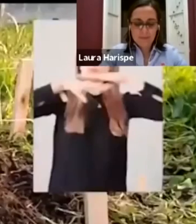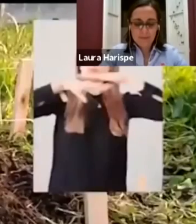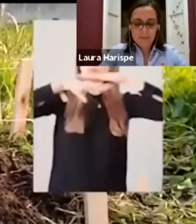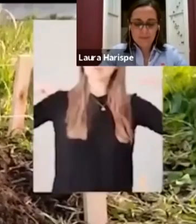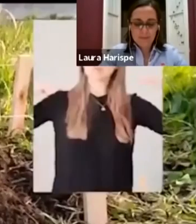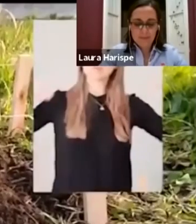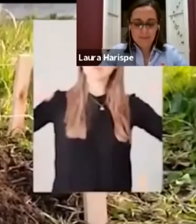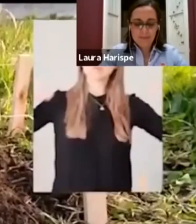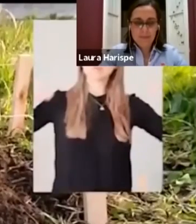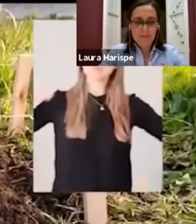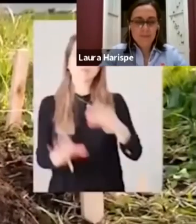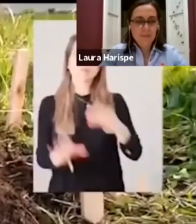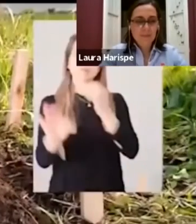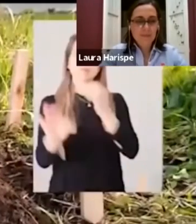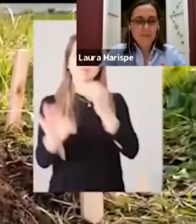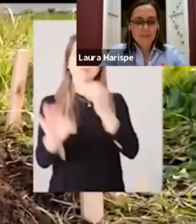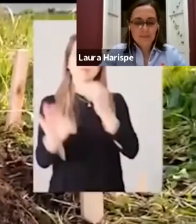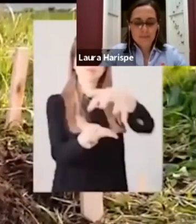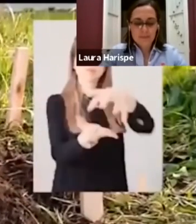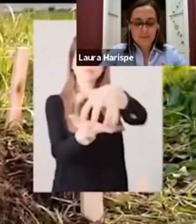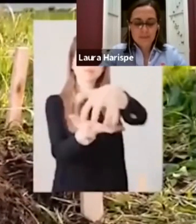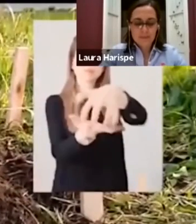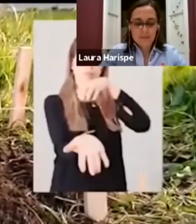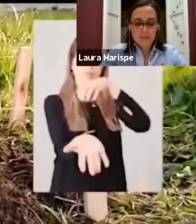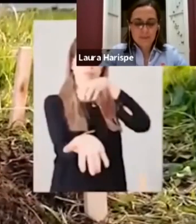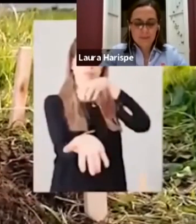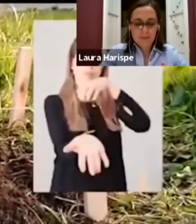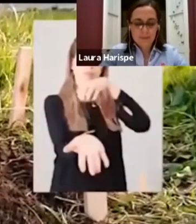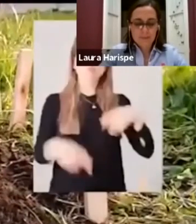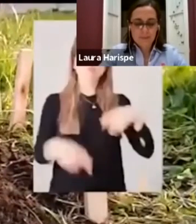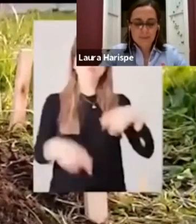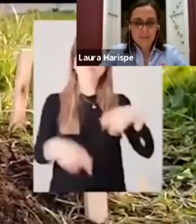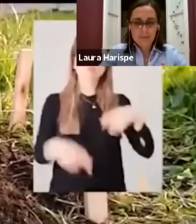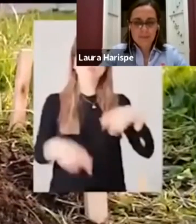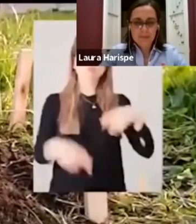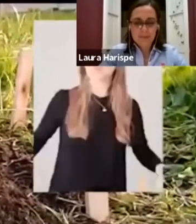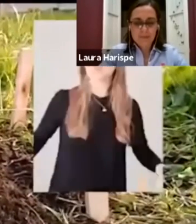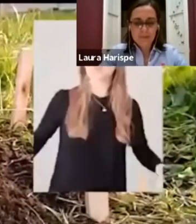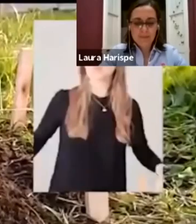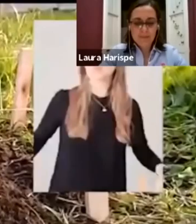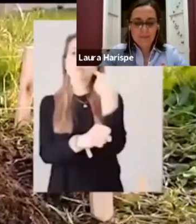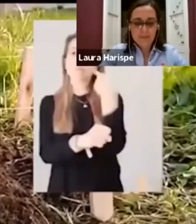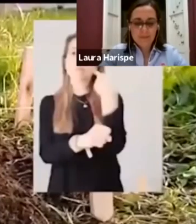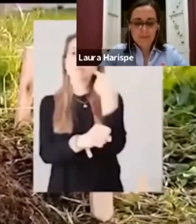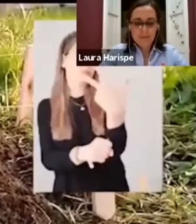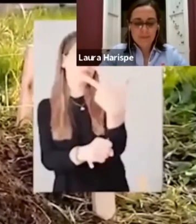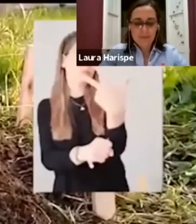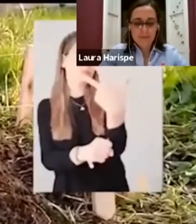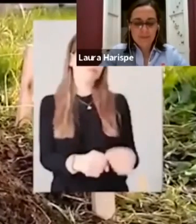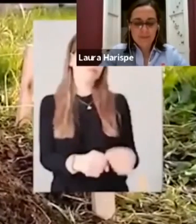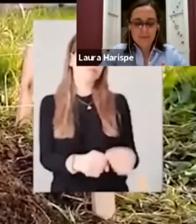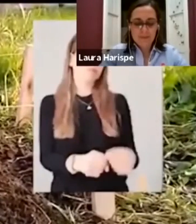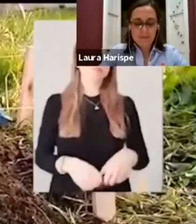Afinaremos con rastrillo hasta que la superficie quede pareja y nivelada. Dependiendo del estado del suelo,